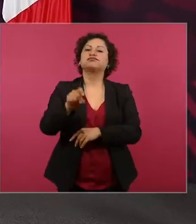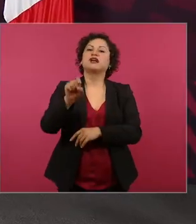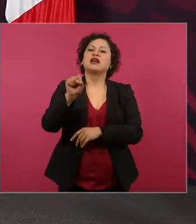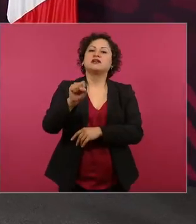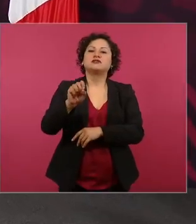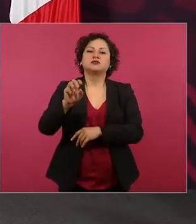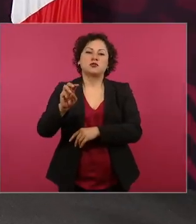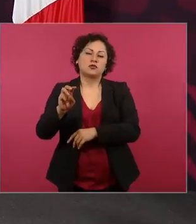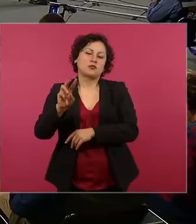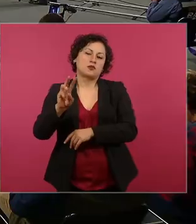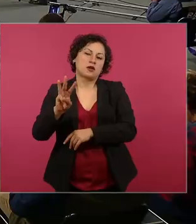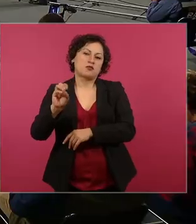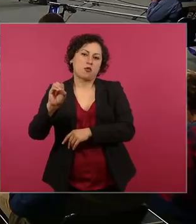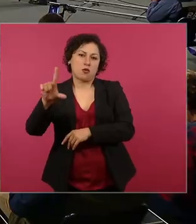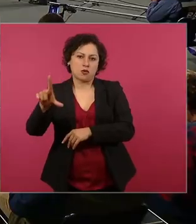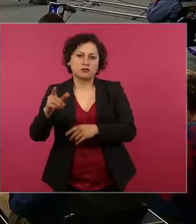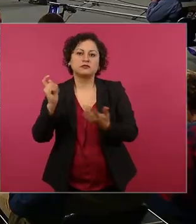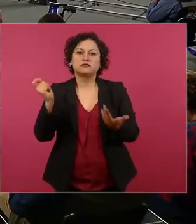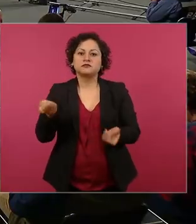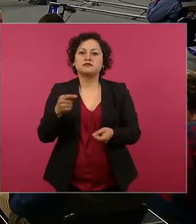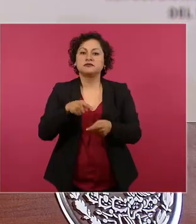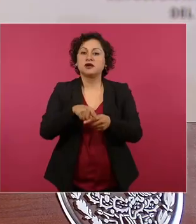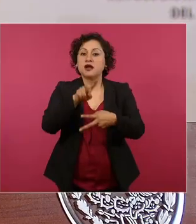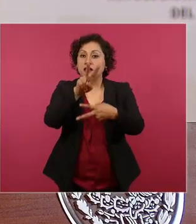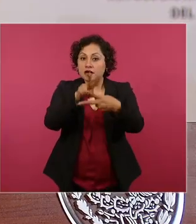el mensaje AMLO